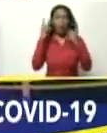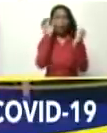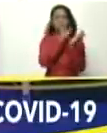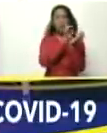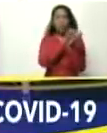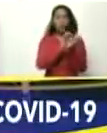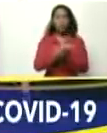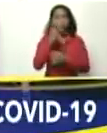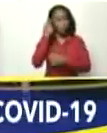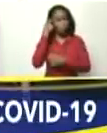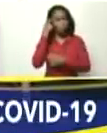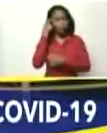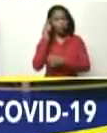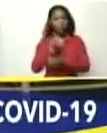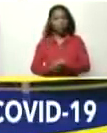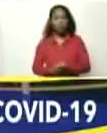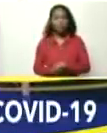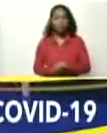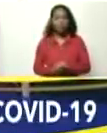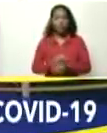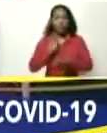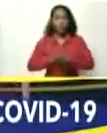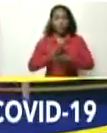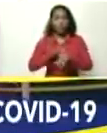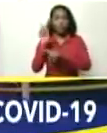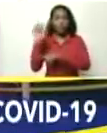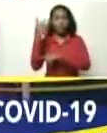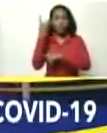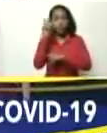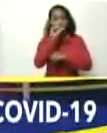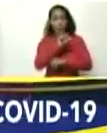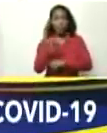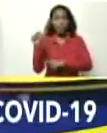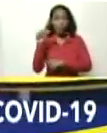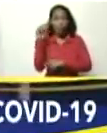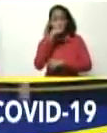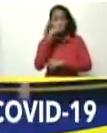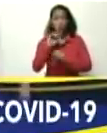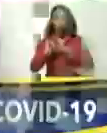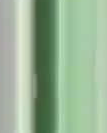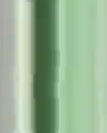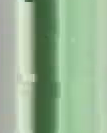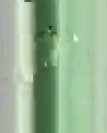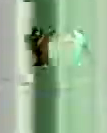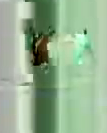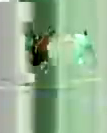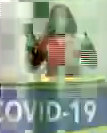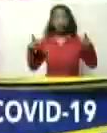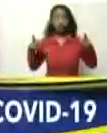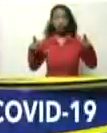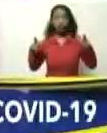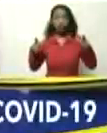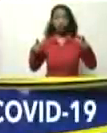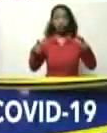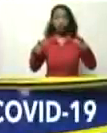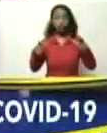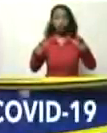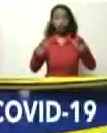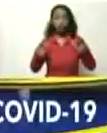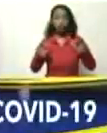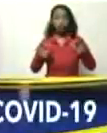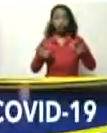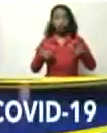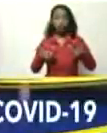Esparta. ¿Recuerdan? A partir de la segunda semana de octubre comienza una reducción de casos que